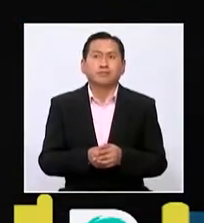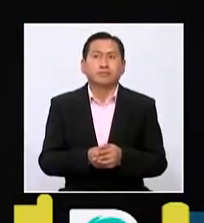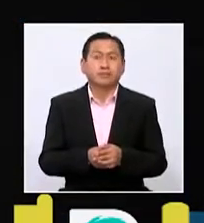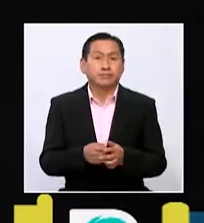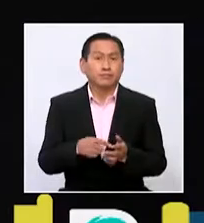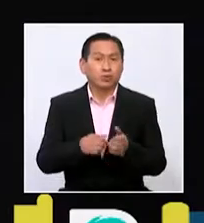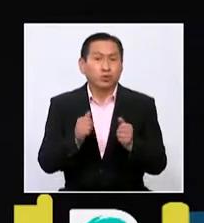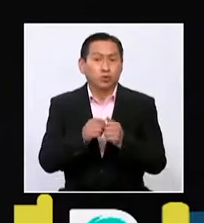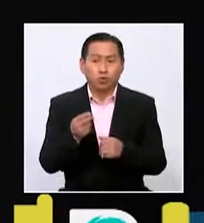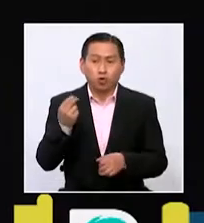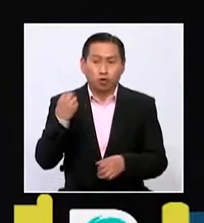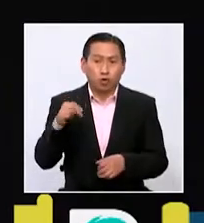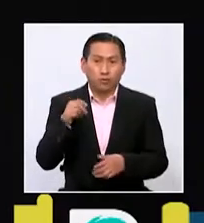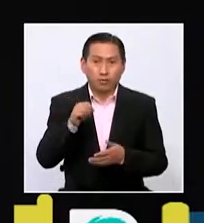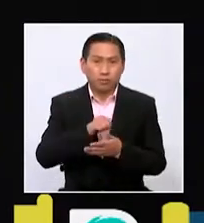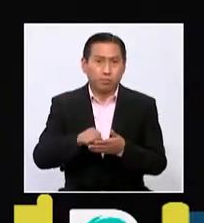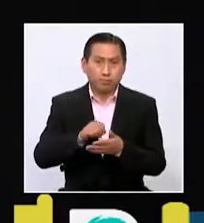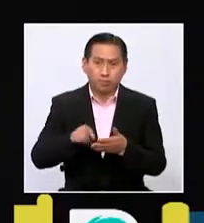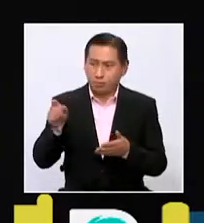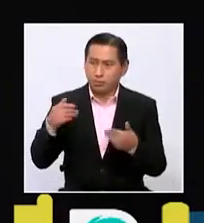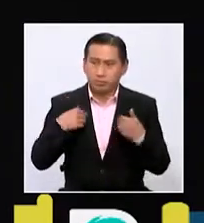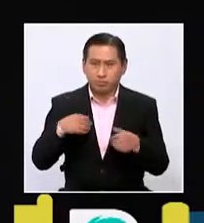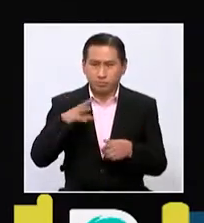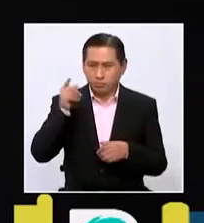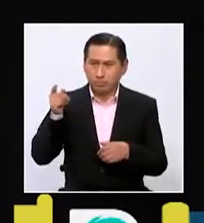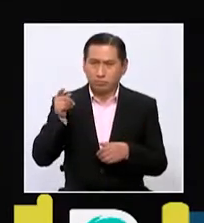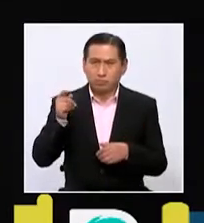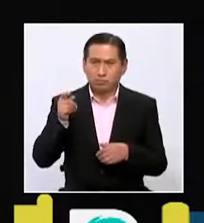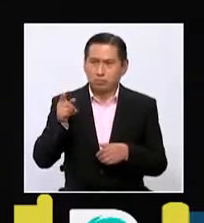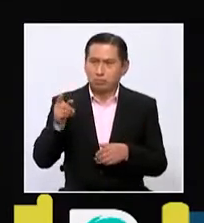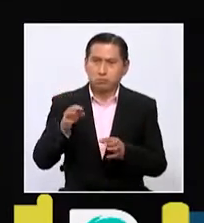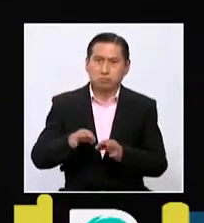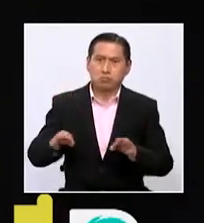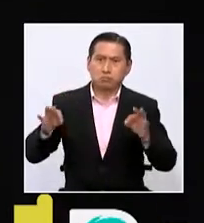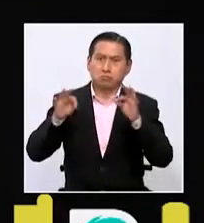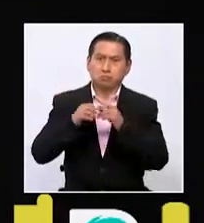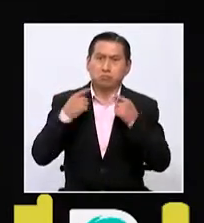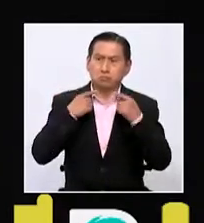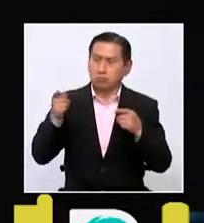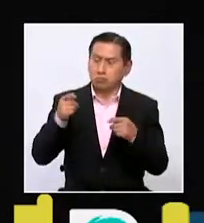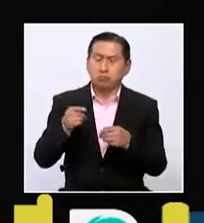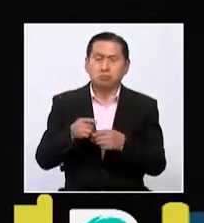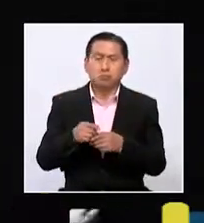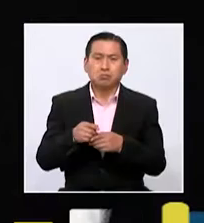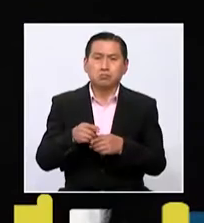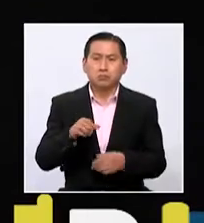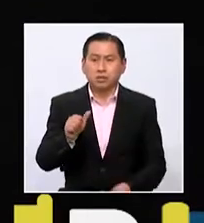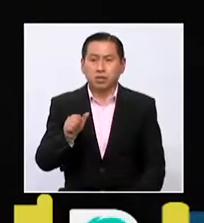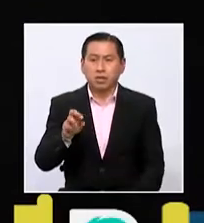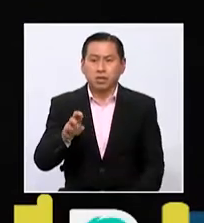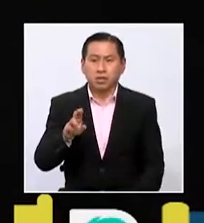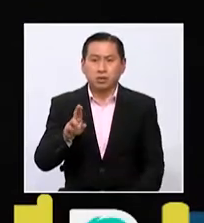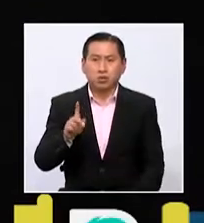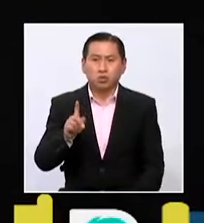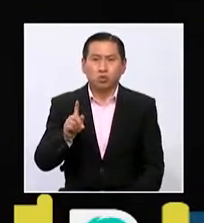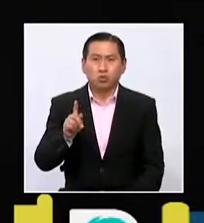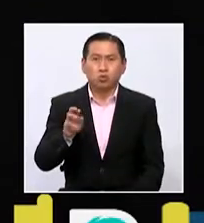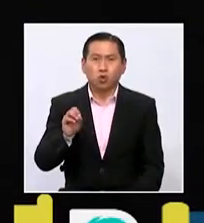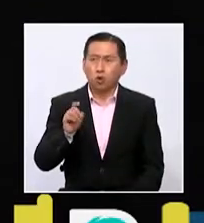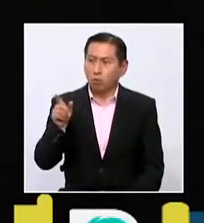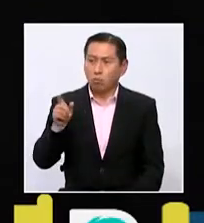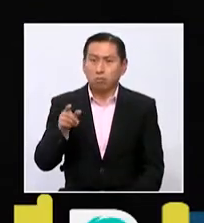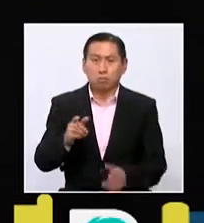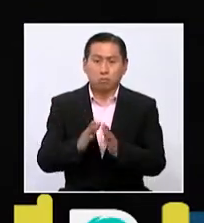digamos, a través de la novela escrita por un novel escritor, Arturo Pérez Reverte, La Reina del Sur, un gran libro, uno